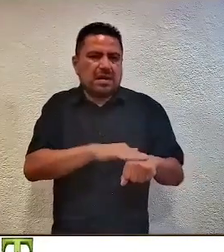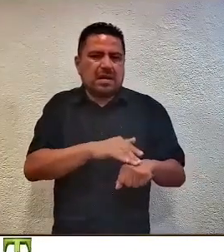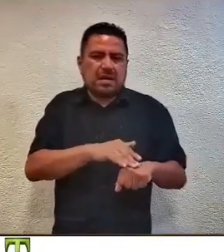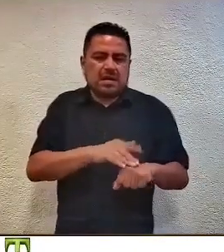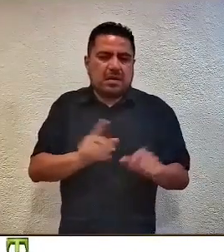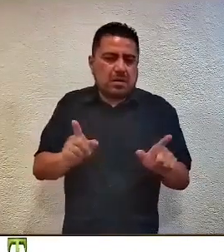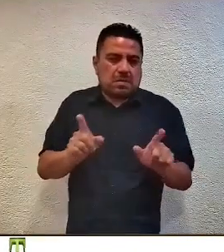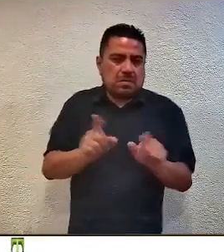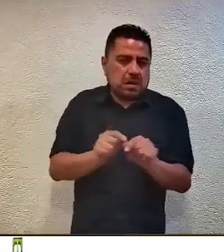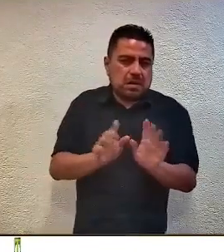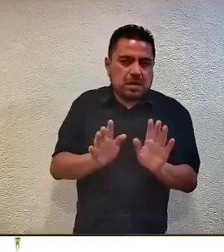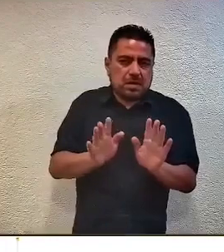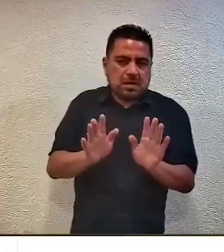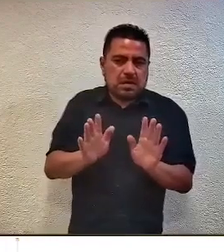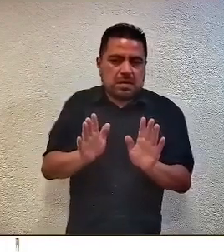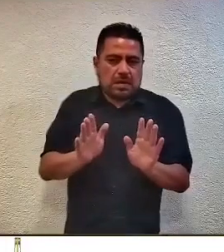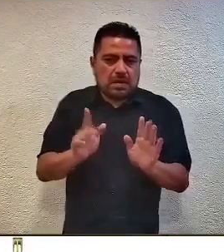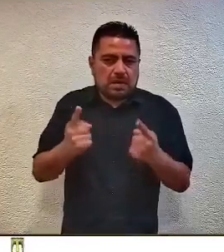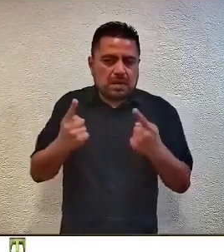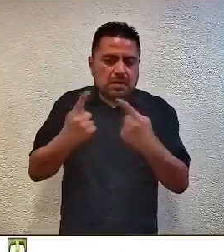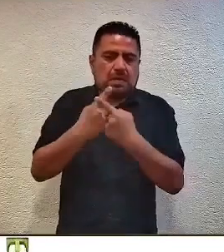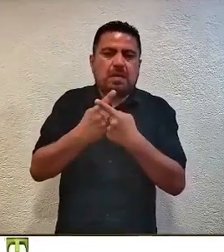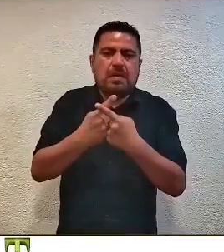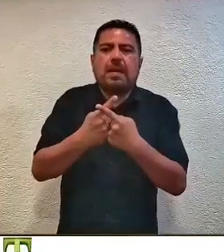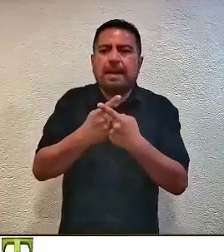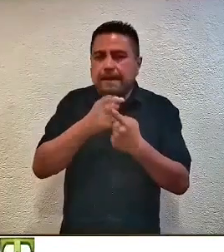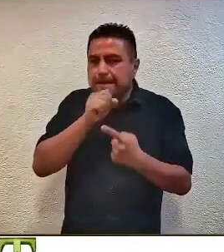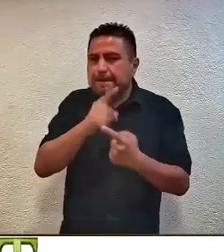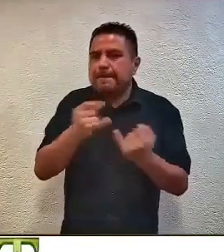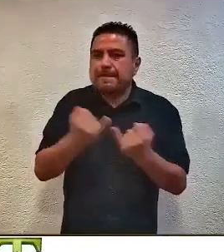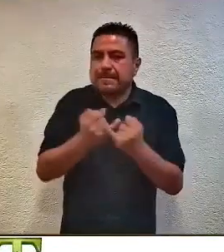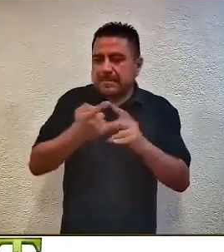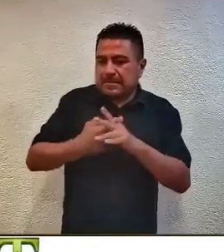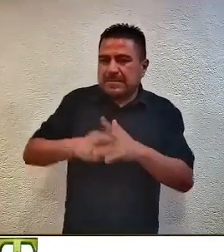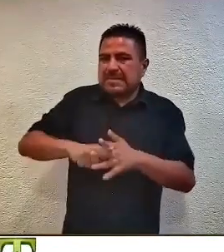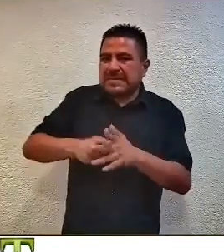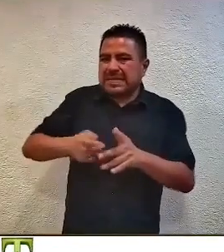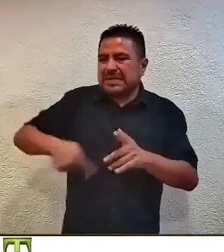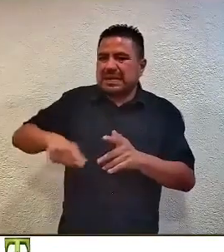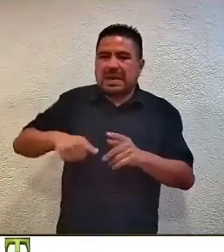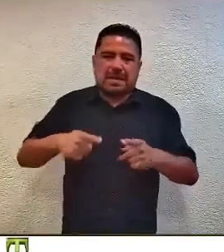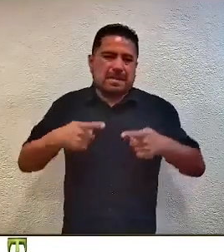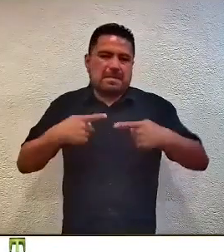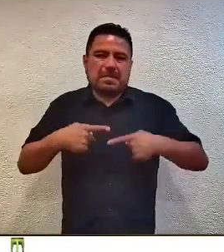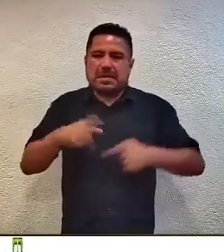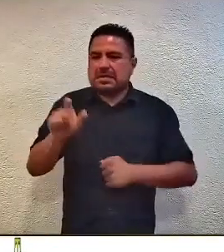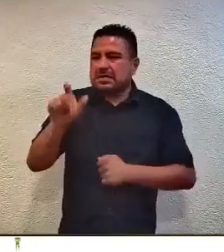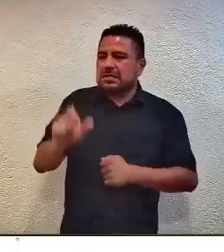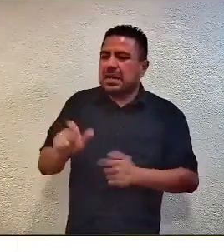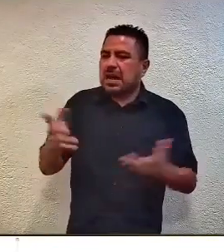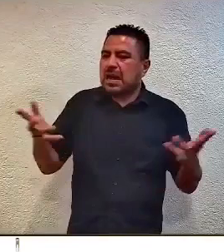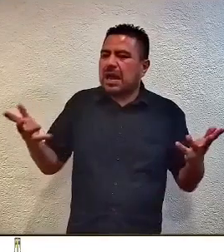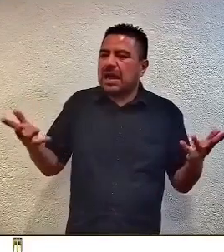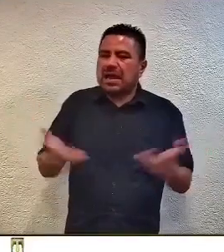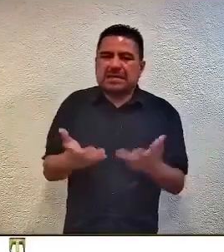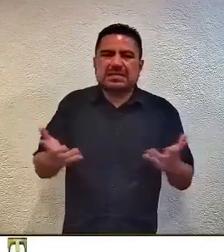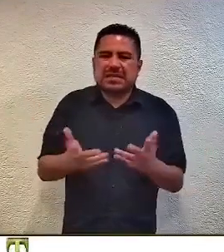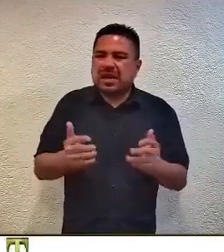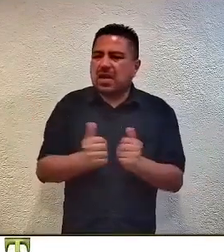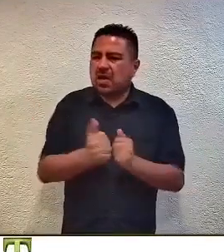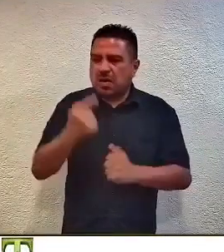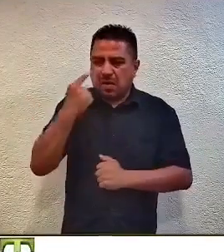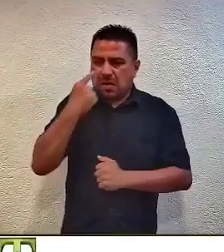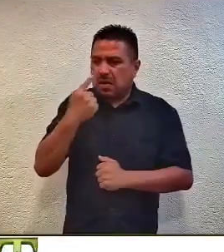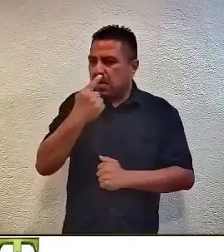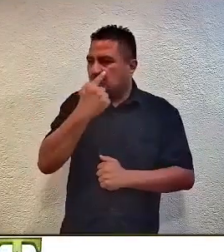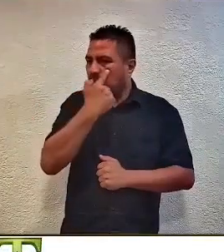advierte. Contraviene, pues, al principio pro persona y hace nugatoria la